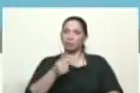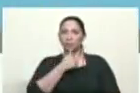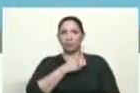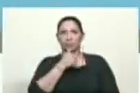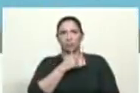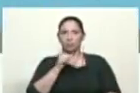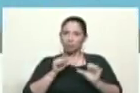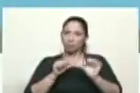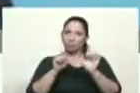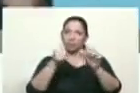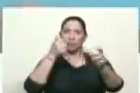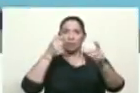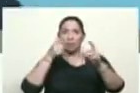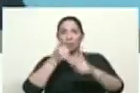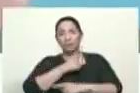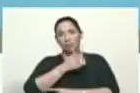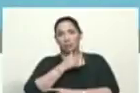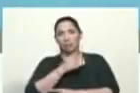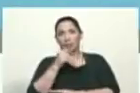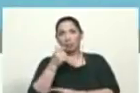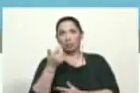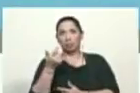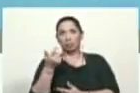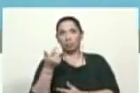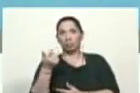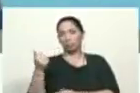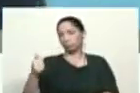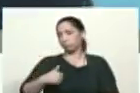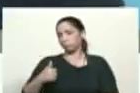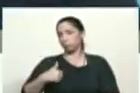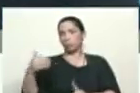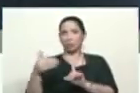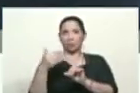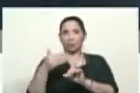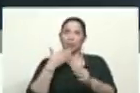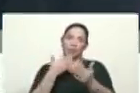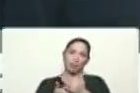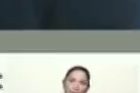que seguirá resistiendo independientemente de estos embates. Muchísimas gracias.